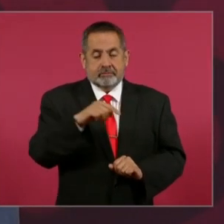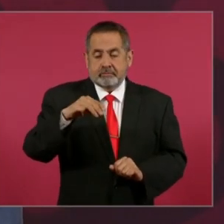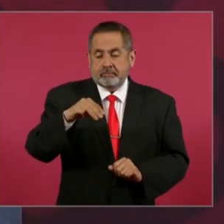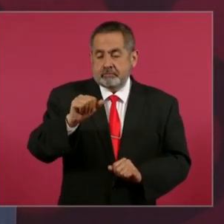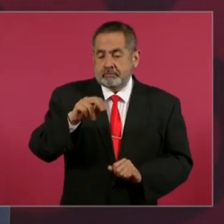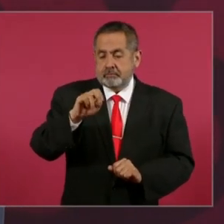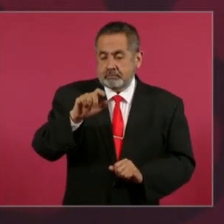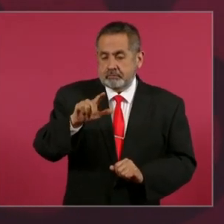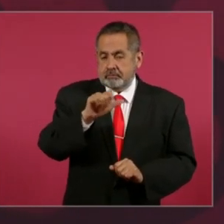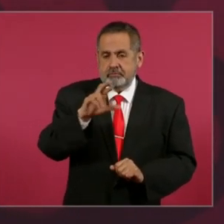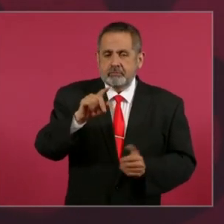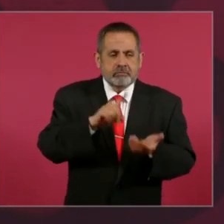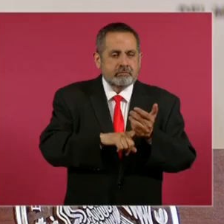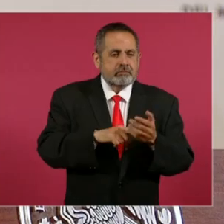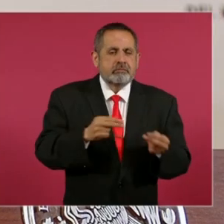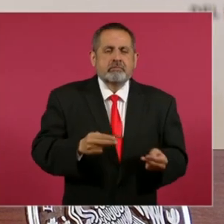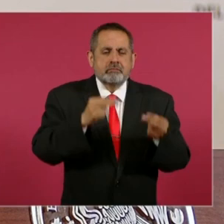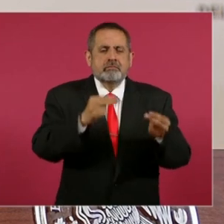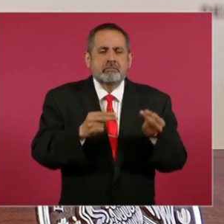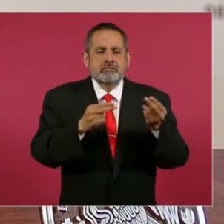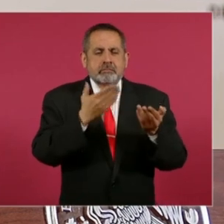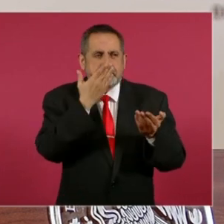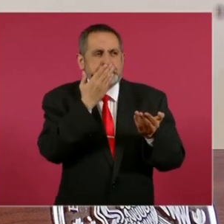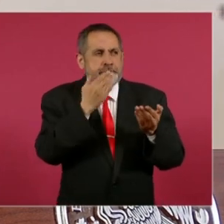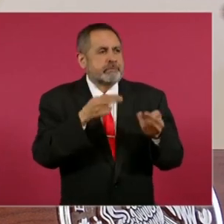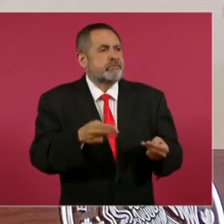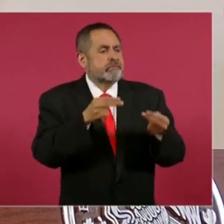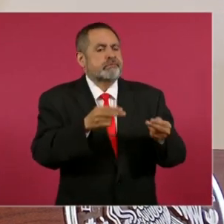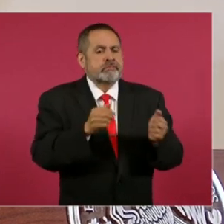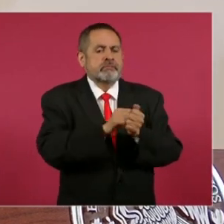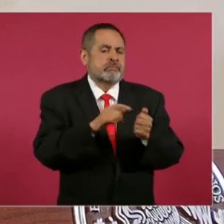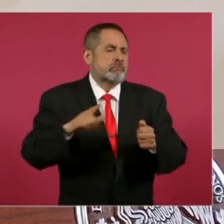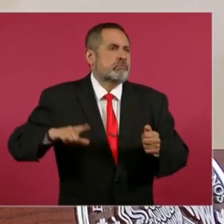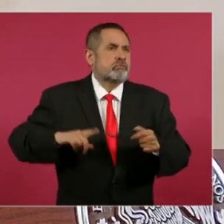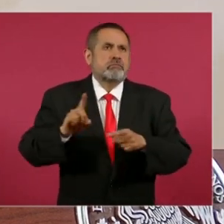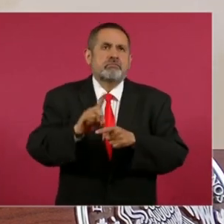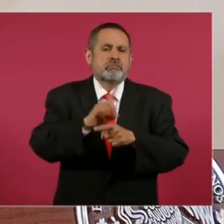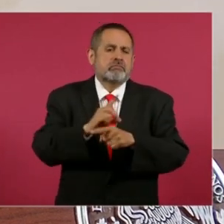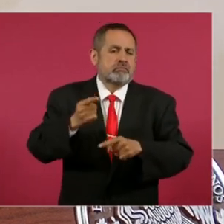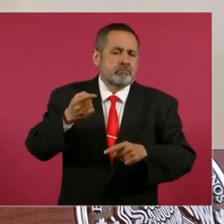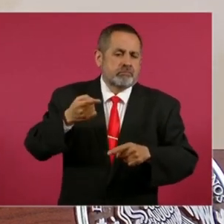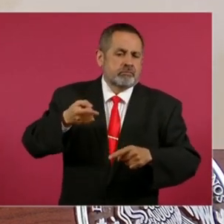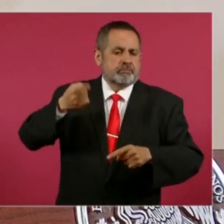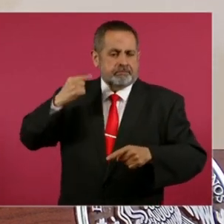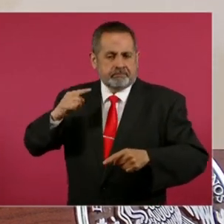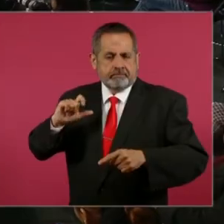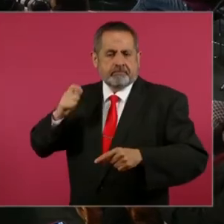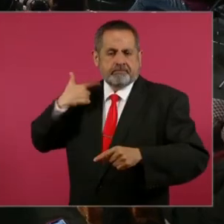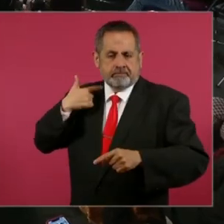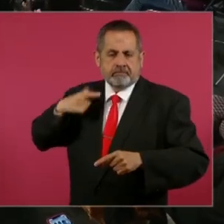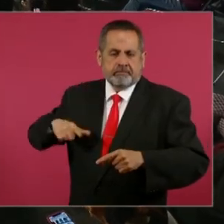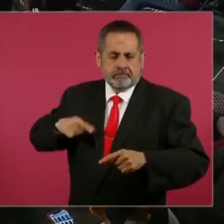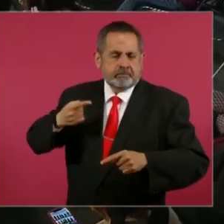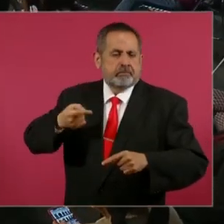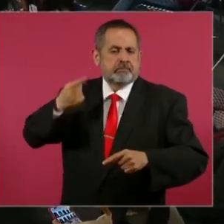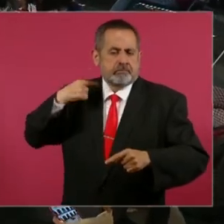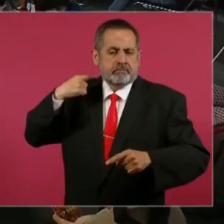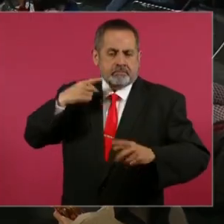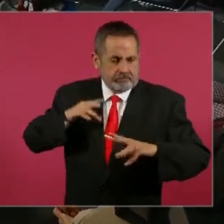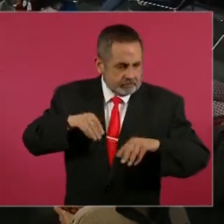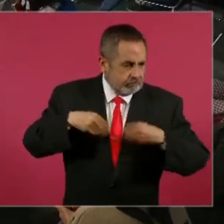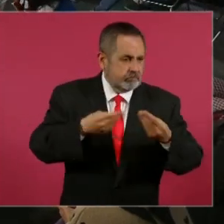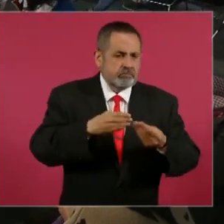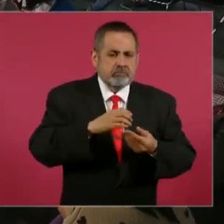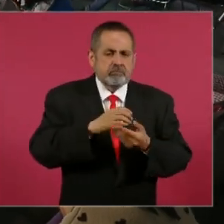negocios, tiene negocios con el gobierno desde la pasada administración. Le dieron